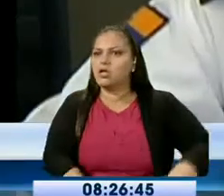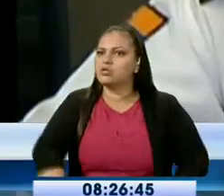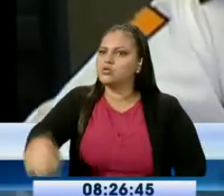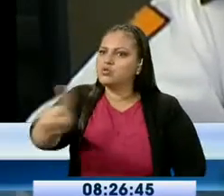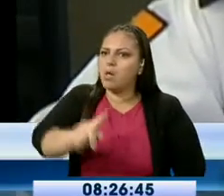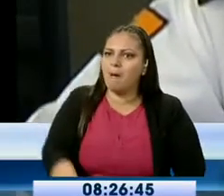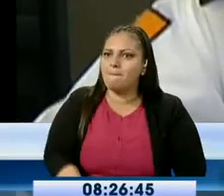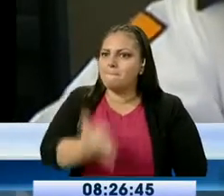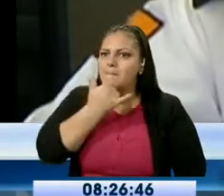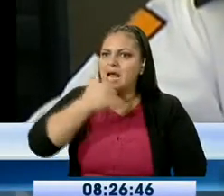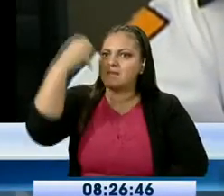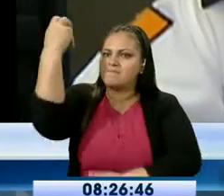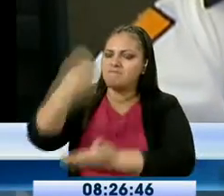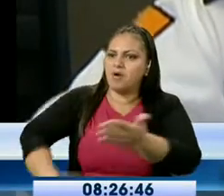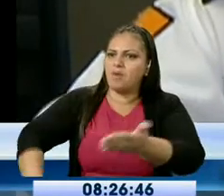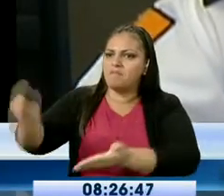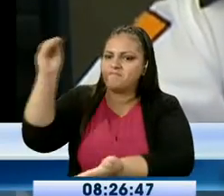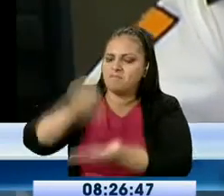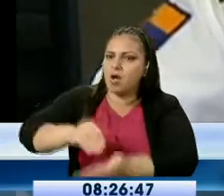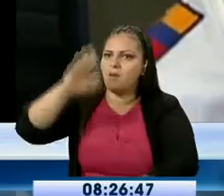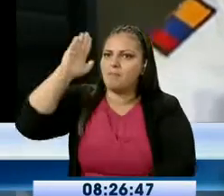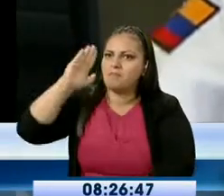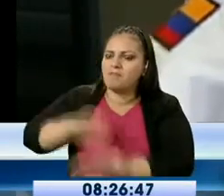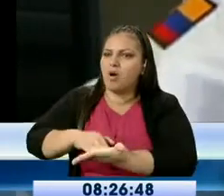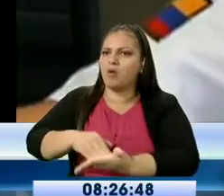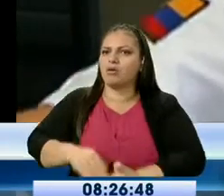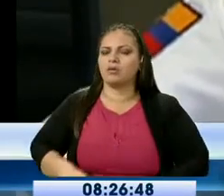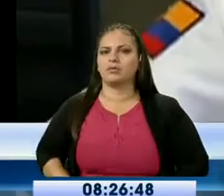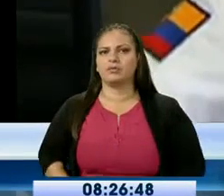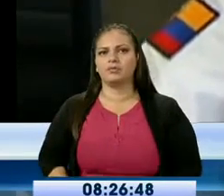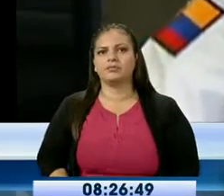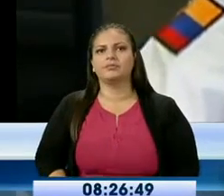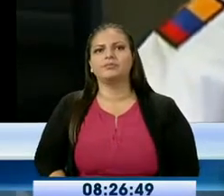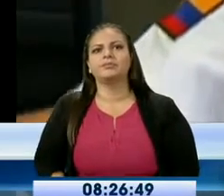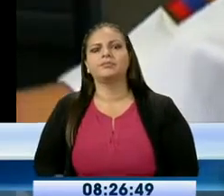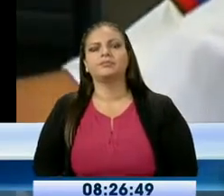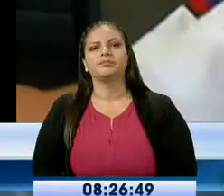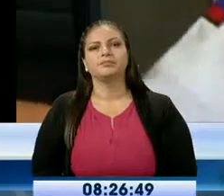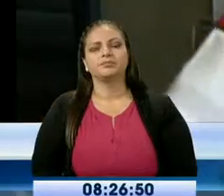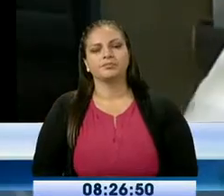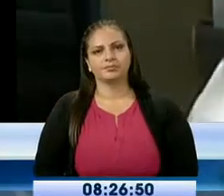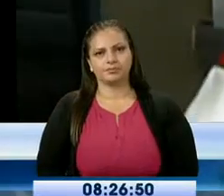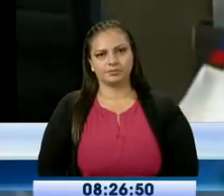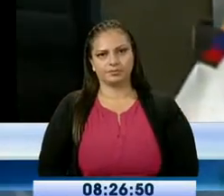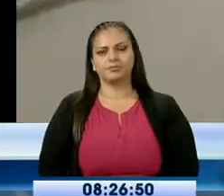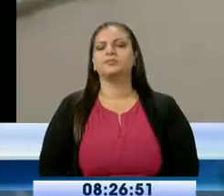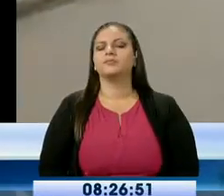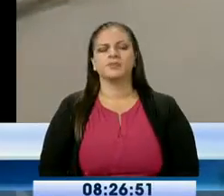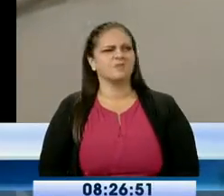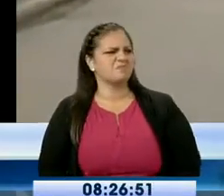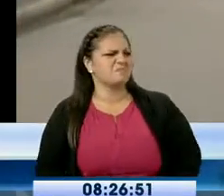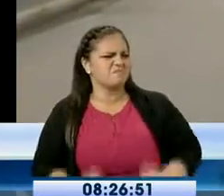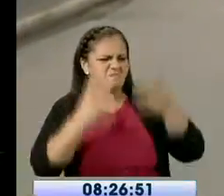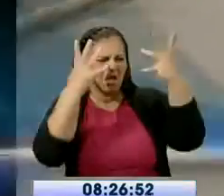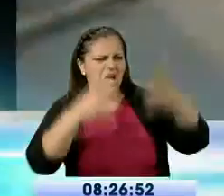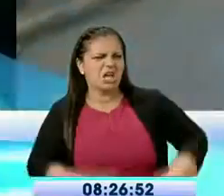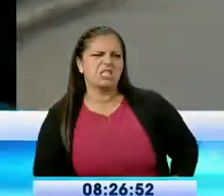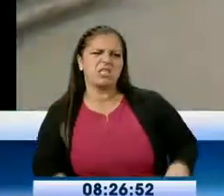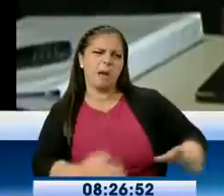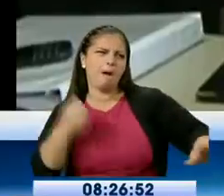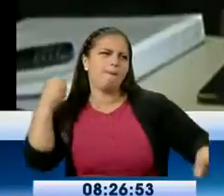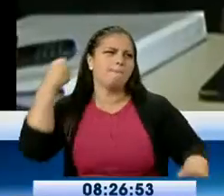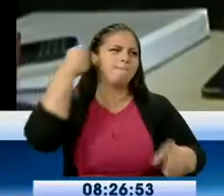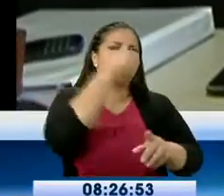flagrancia, porque estaba dentro del término que contempla la ley para que él pueda proceder, pues, se da este incidente. Para descartar versiones,